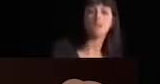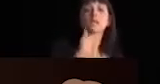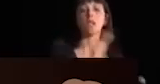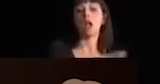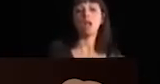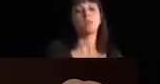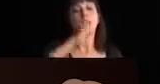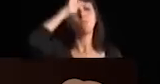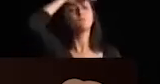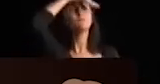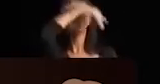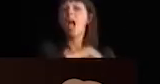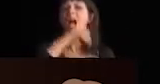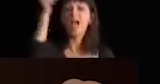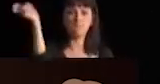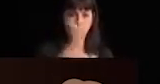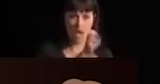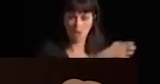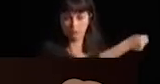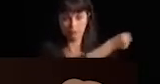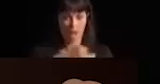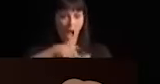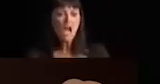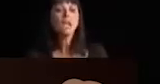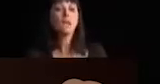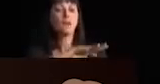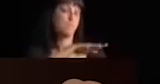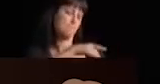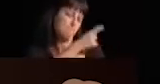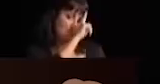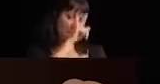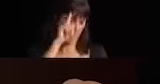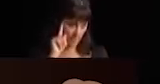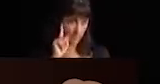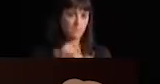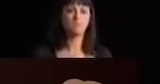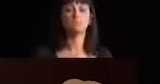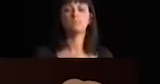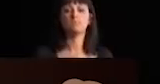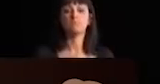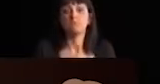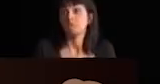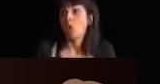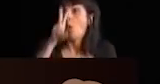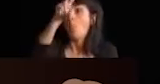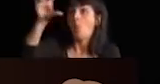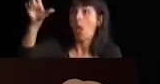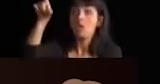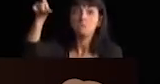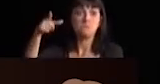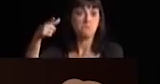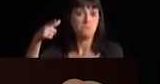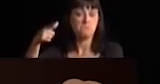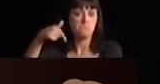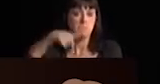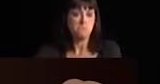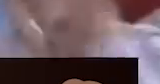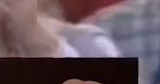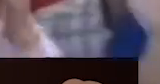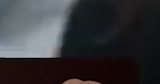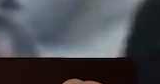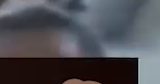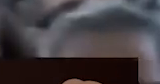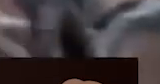Monedero, Bestringe. O sea, estos señores aparecen en ese punto de cuenta como beneficiarios personales